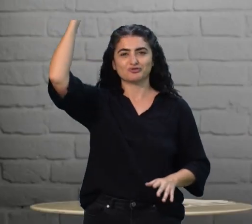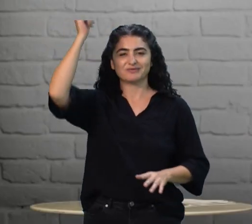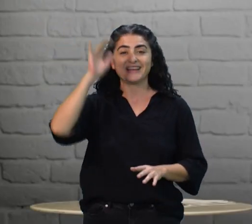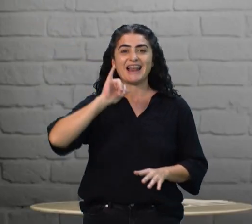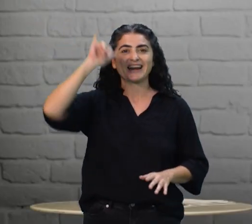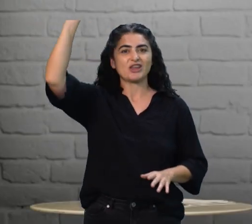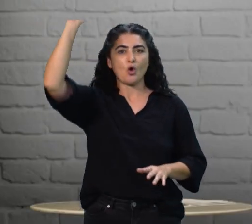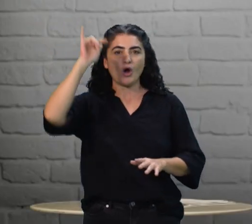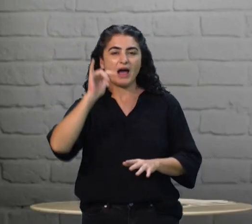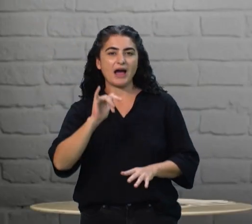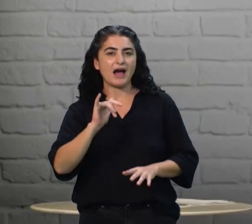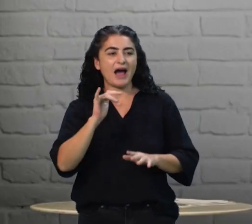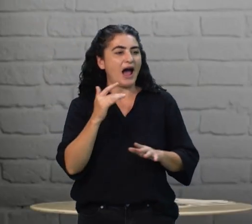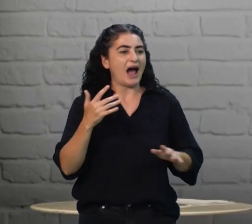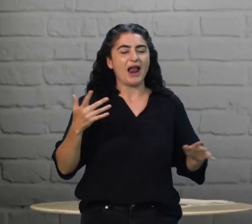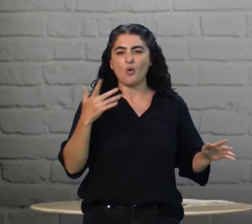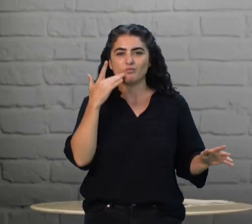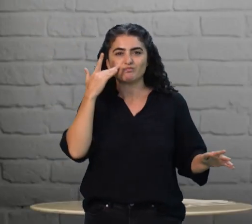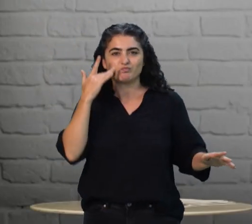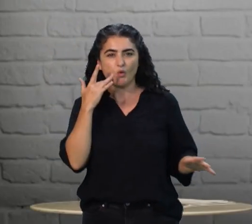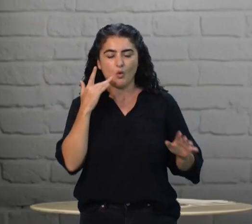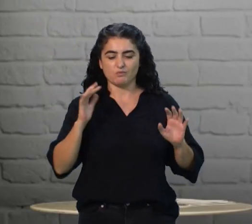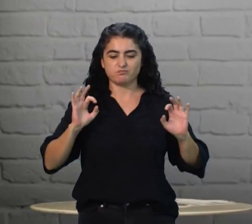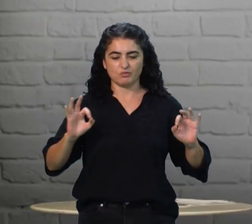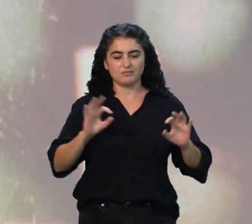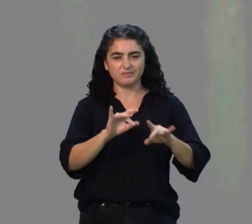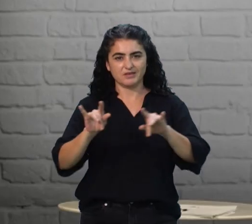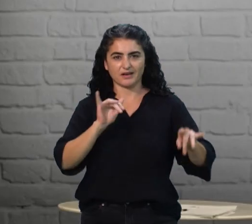terruño No a lo auténtico de nuestra